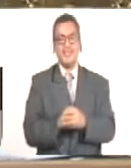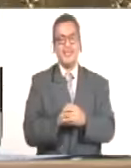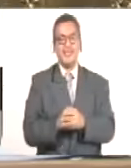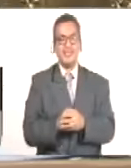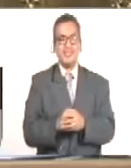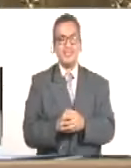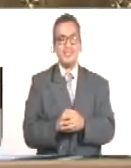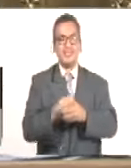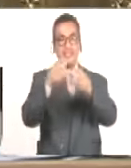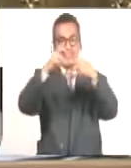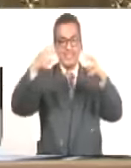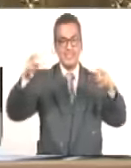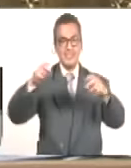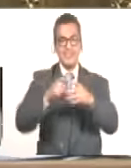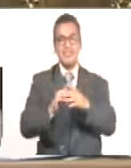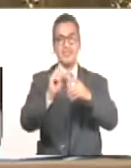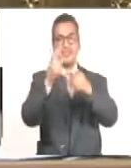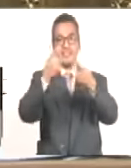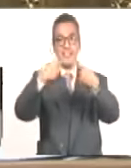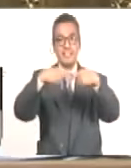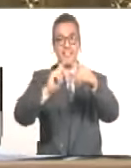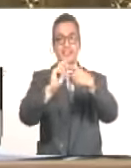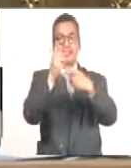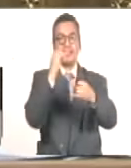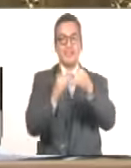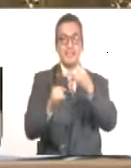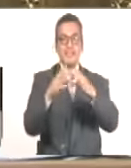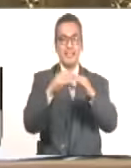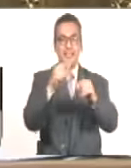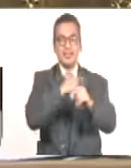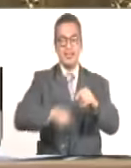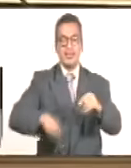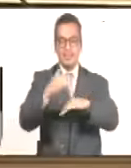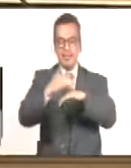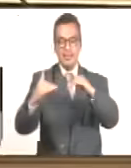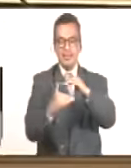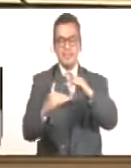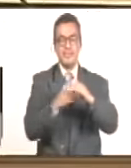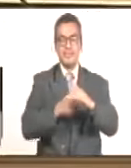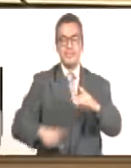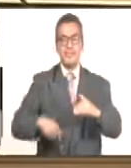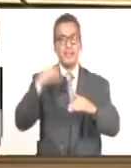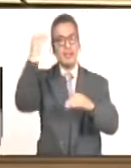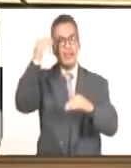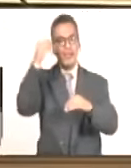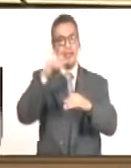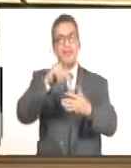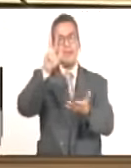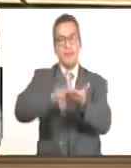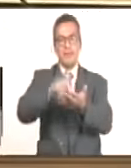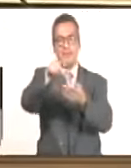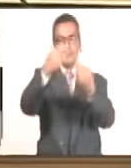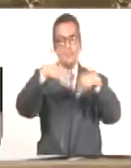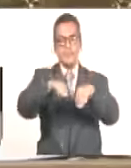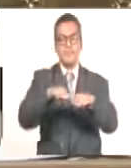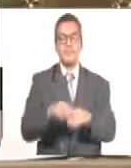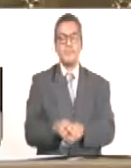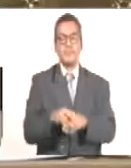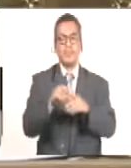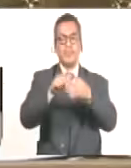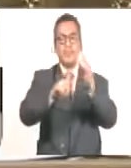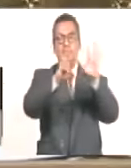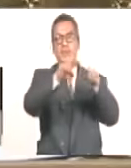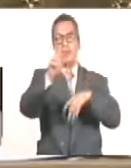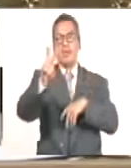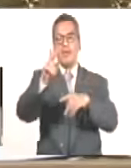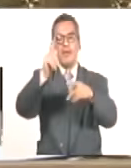términos. Epígrafe, principios. Es todo, ciudadano vicepresidente. En consideración, aprobado. Siguiente.